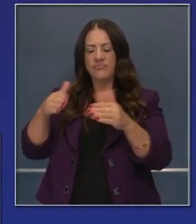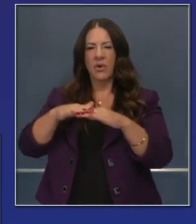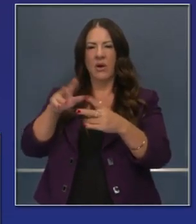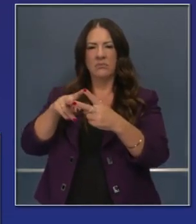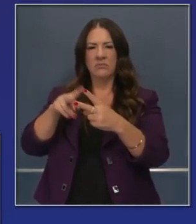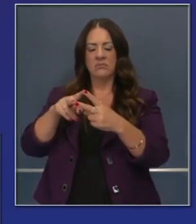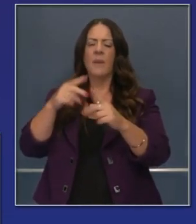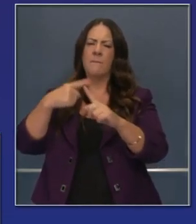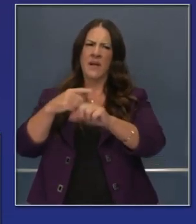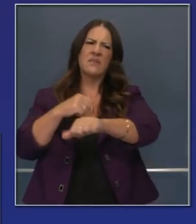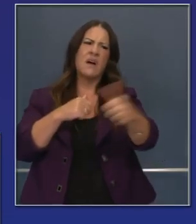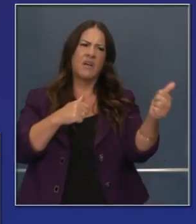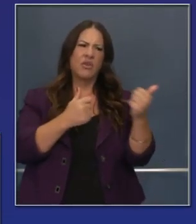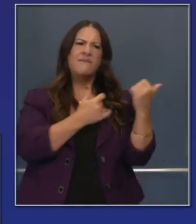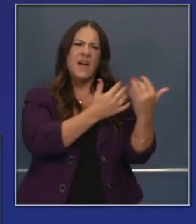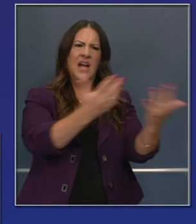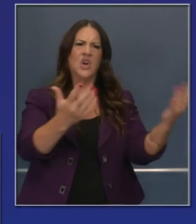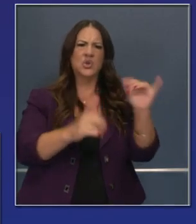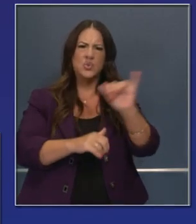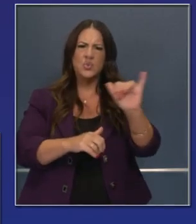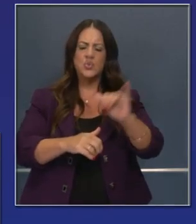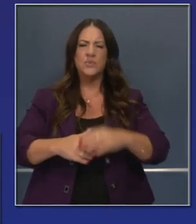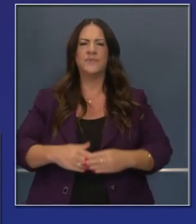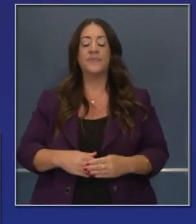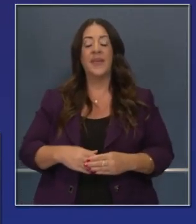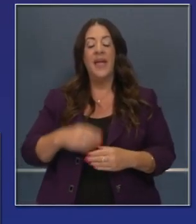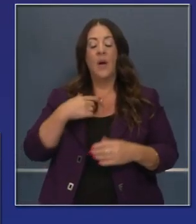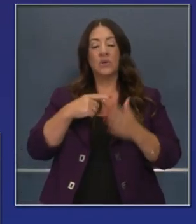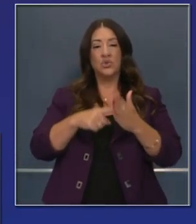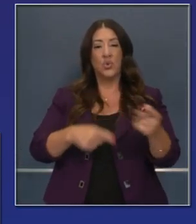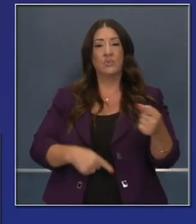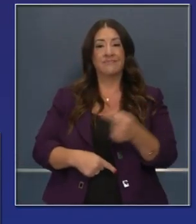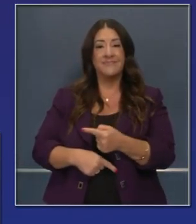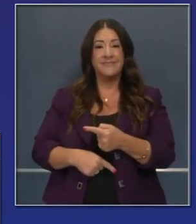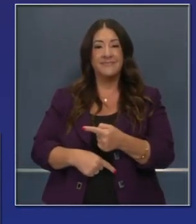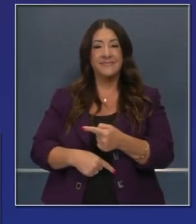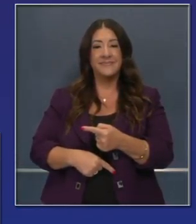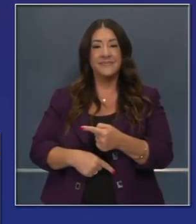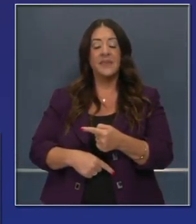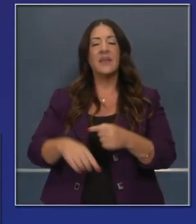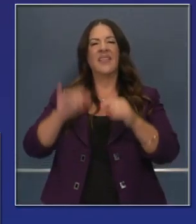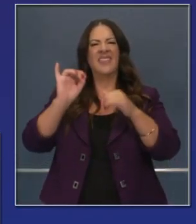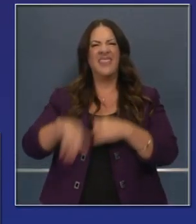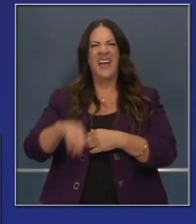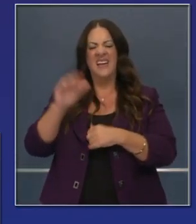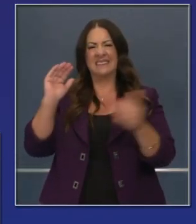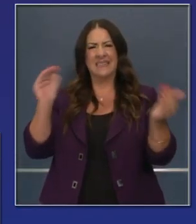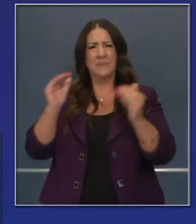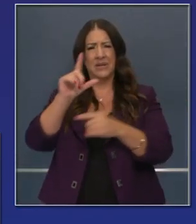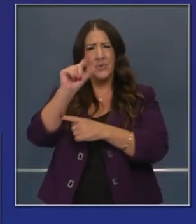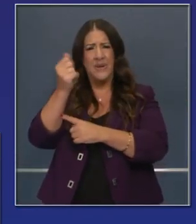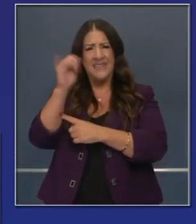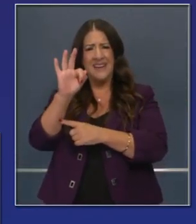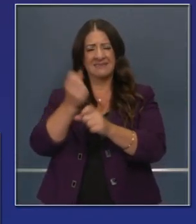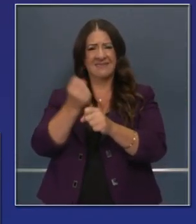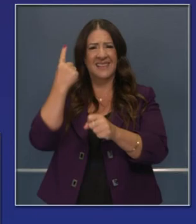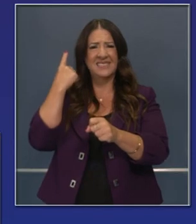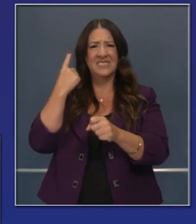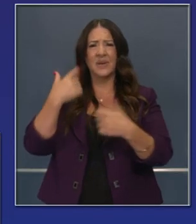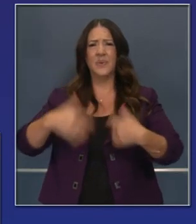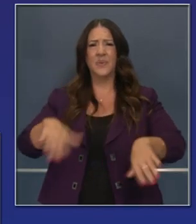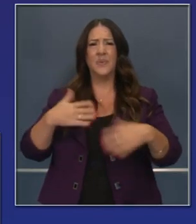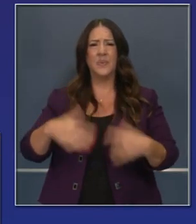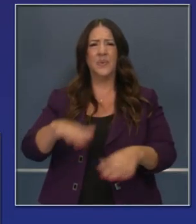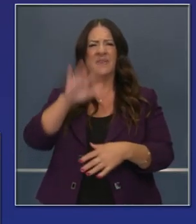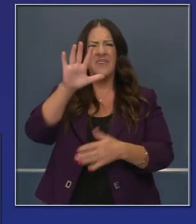mientras que seguimos batallando estos complejos de incendios por todo California. Esta es una transparencia ya conocida para muchos de ustedes. Las cifras del